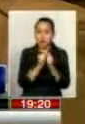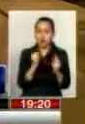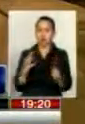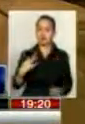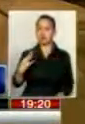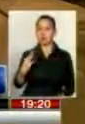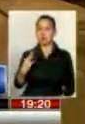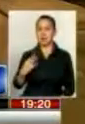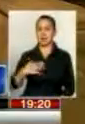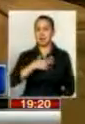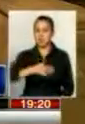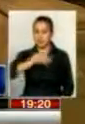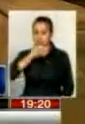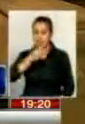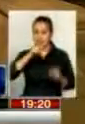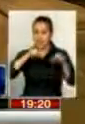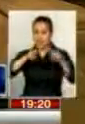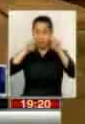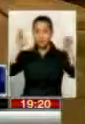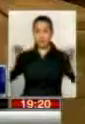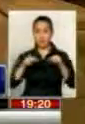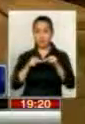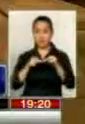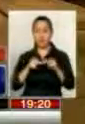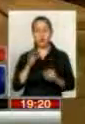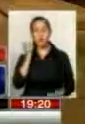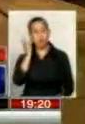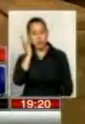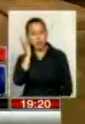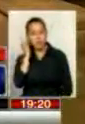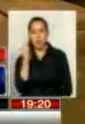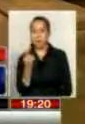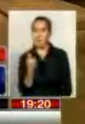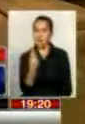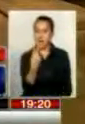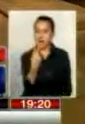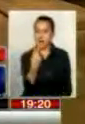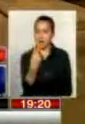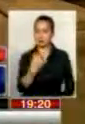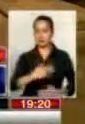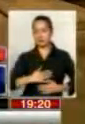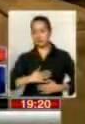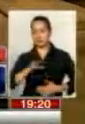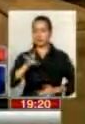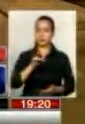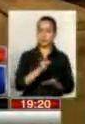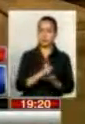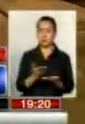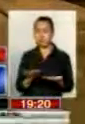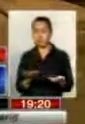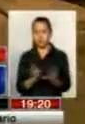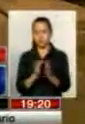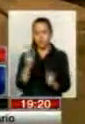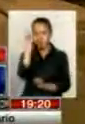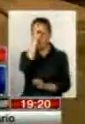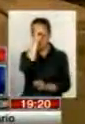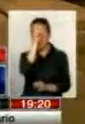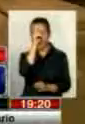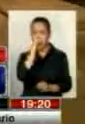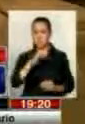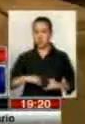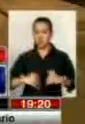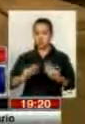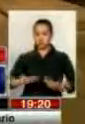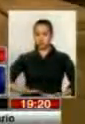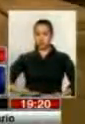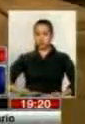Yo quisiera decir que en este marco, cuando una mujer, cuando una pareja se enfrenta a una decisión como esta, es una decisión tremenda. Difícil,